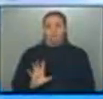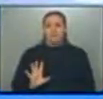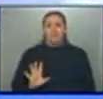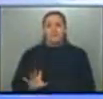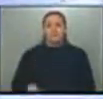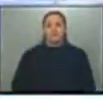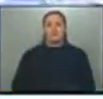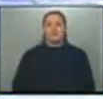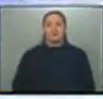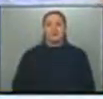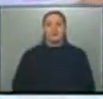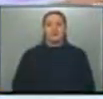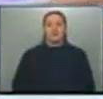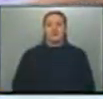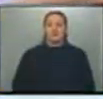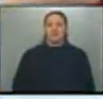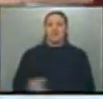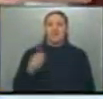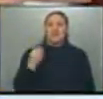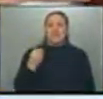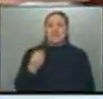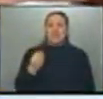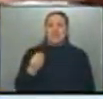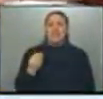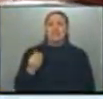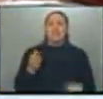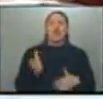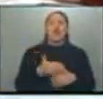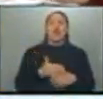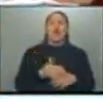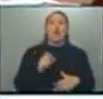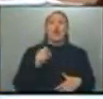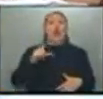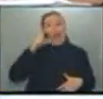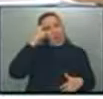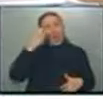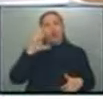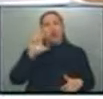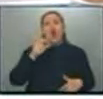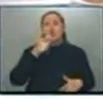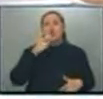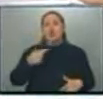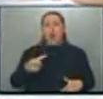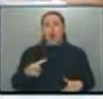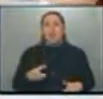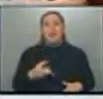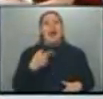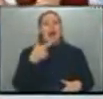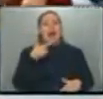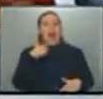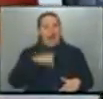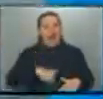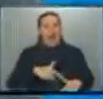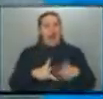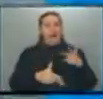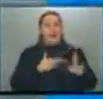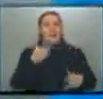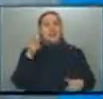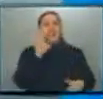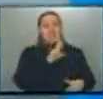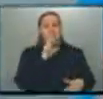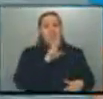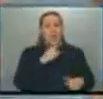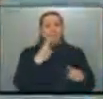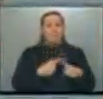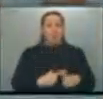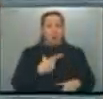Nico, ¿qué es esto de la novia de la Eurocopa? Vamos a hablar de esta chica que llama la atención por el